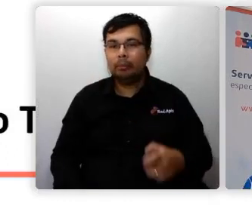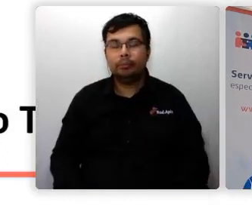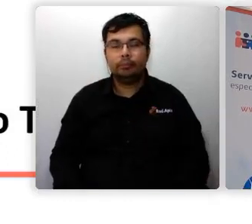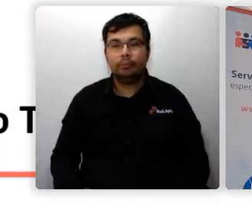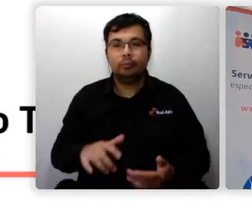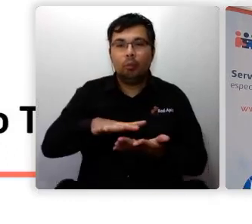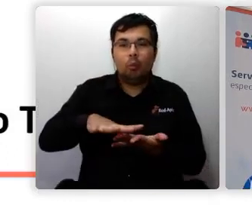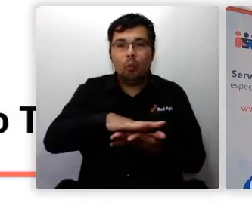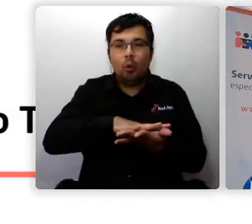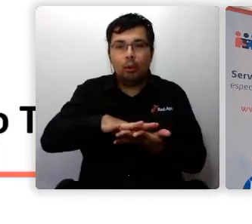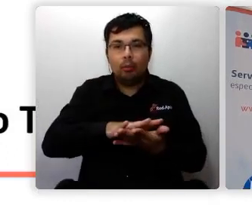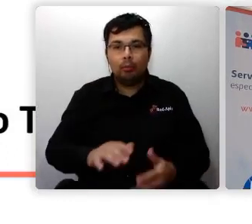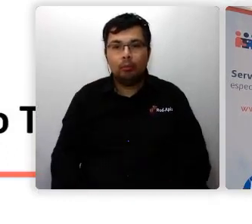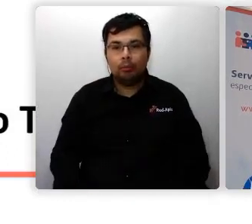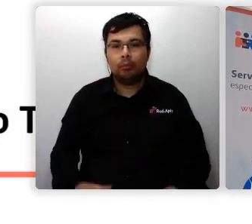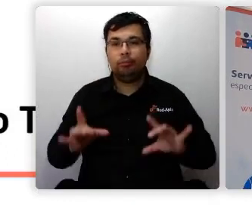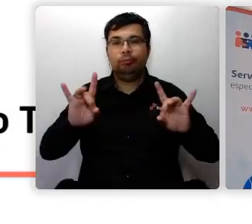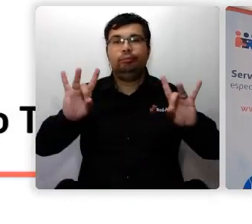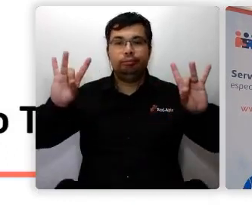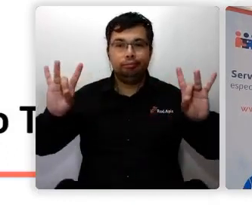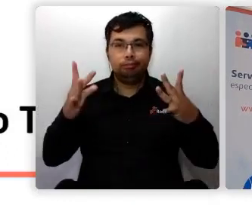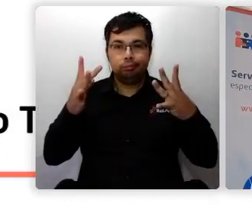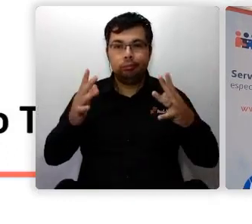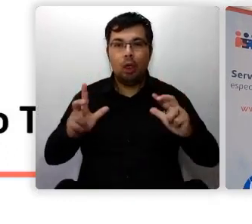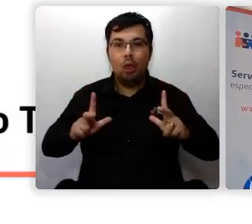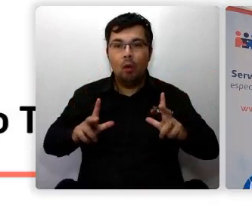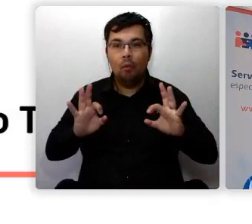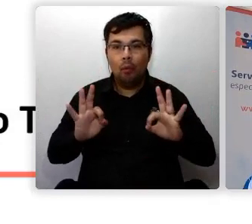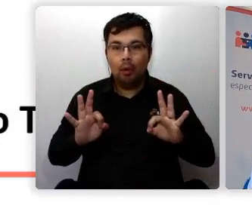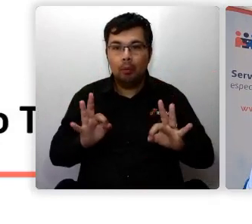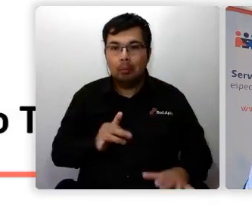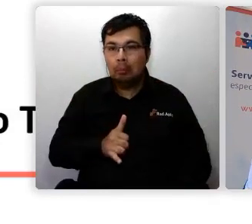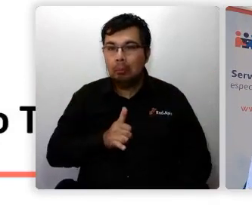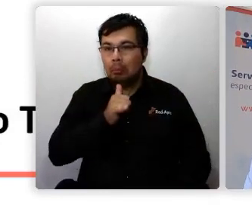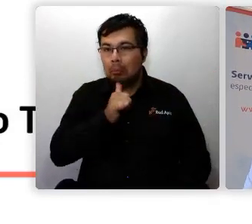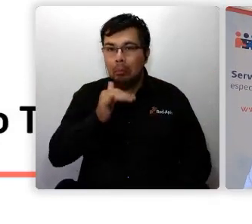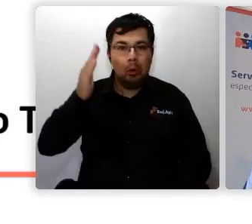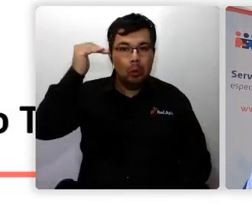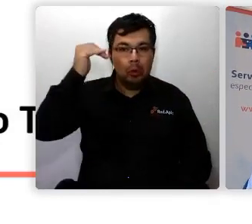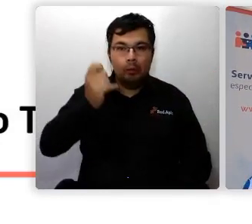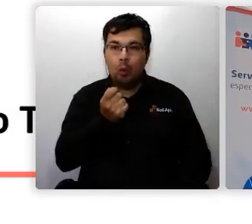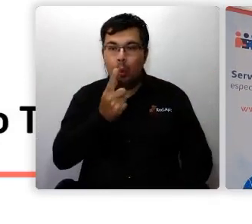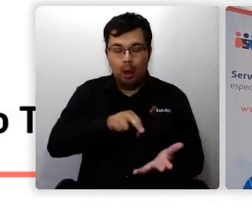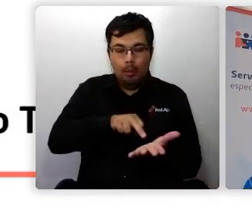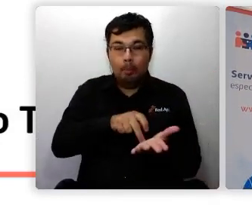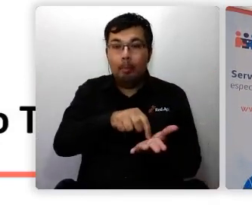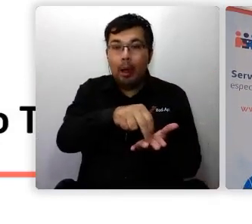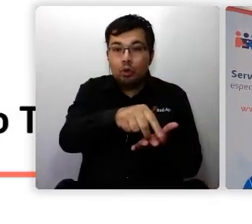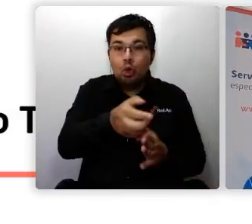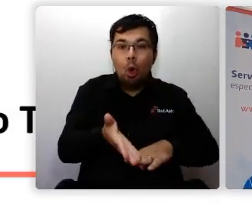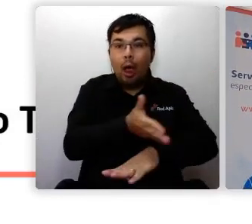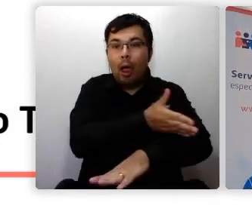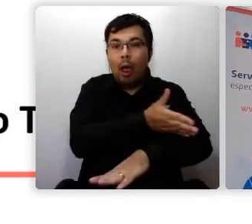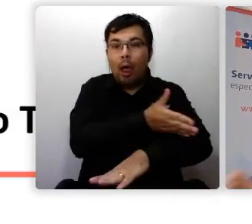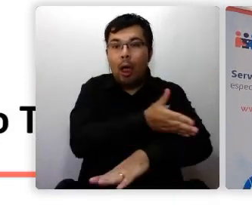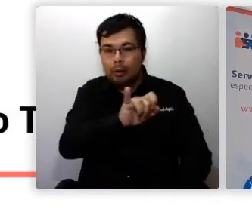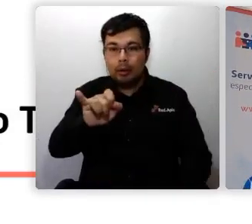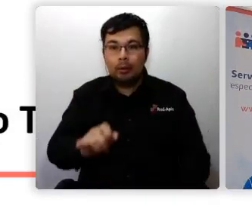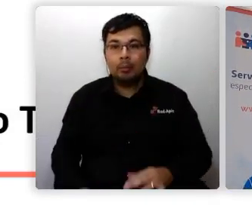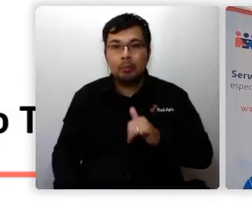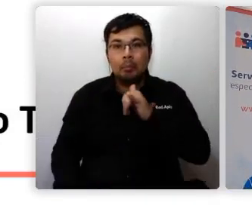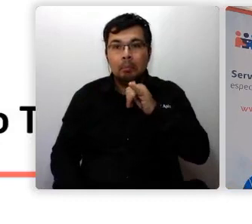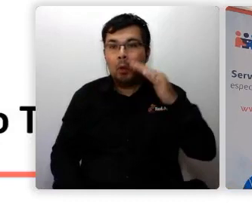quiere crear su empresa, formalizarse, pero no tiene claro qué paso seguir ante impuestos internos. No tiene claro si tiene que primero sacar